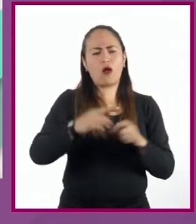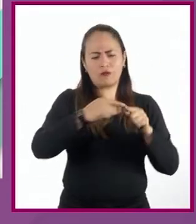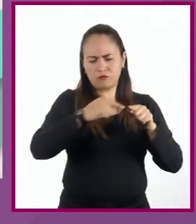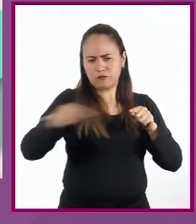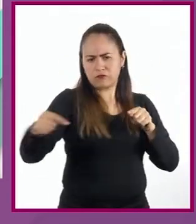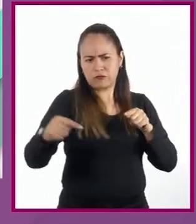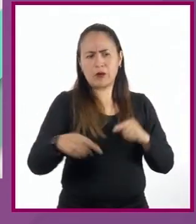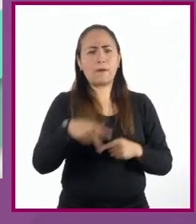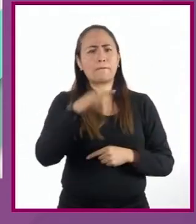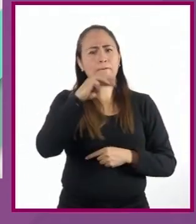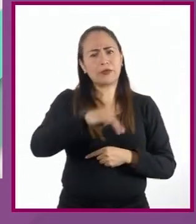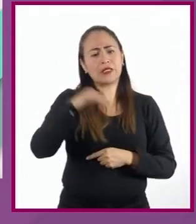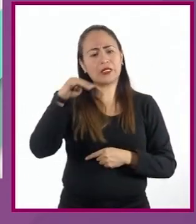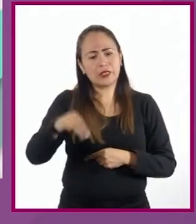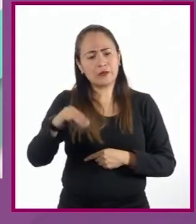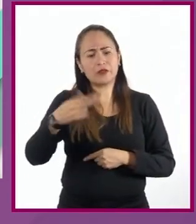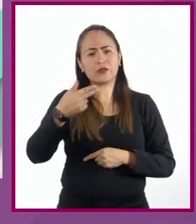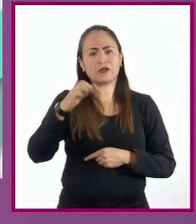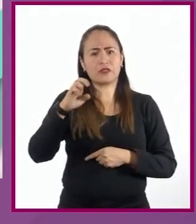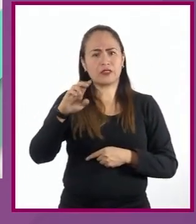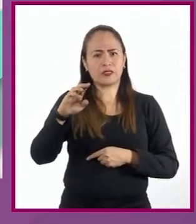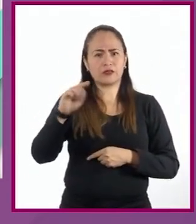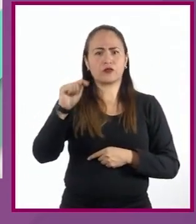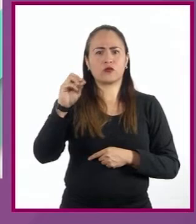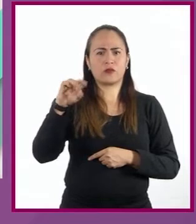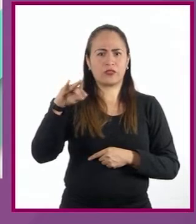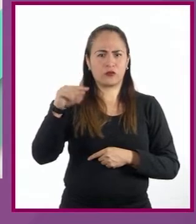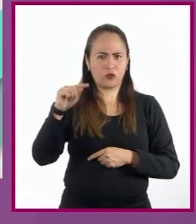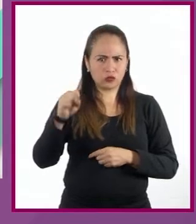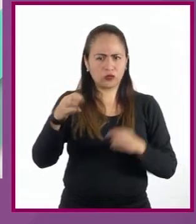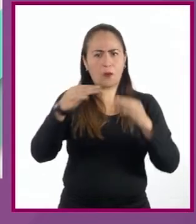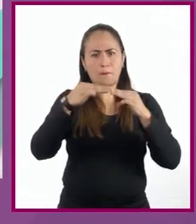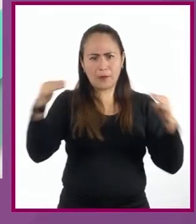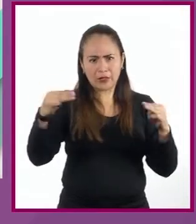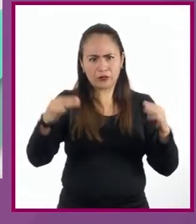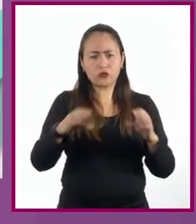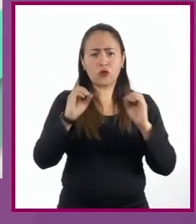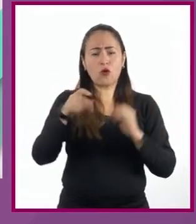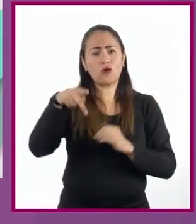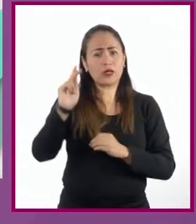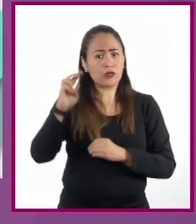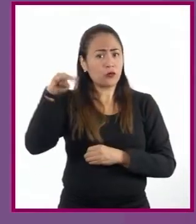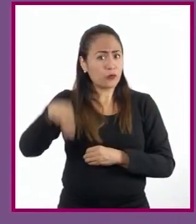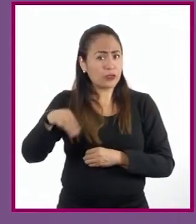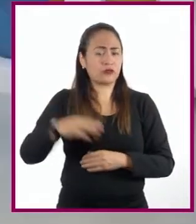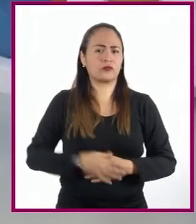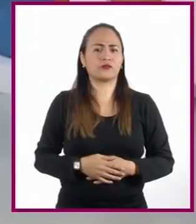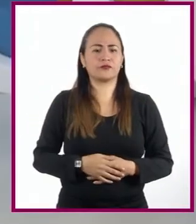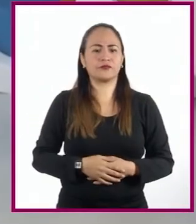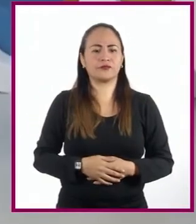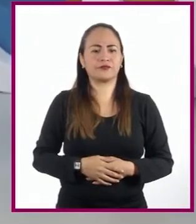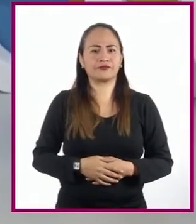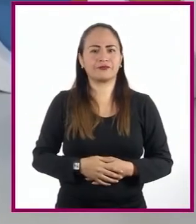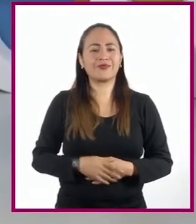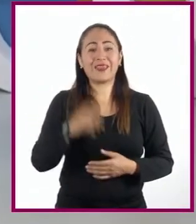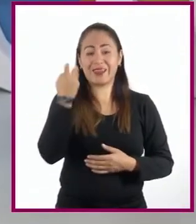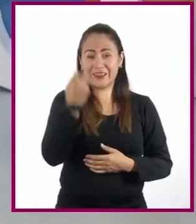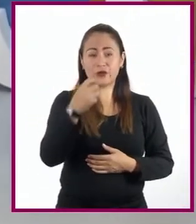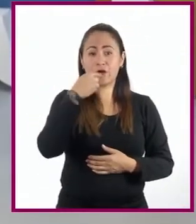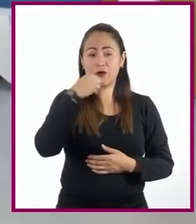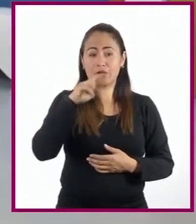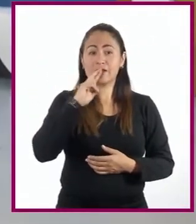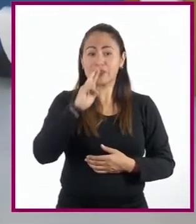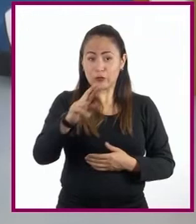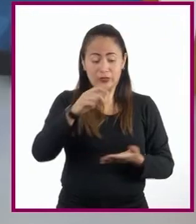En milímetros, en hectómetros, en metros o en kilómetros. Registren sus